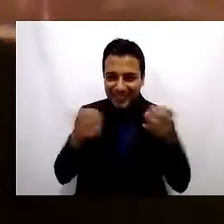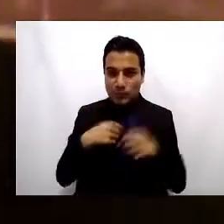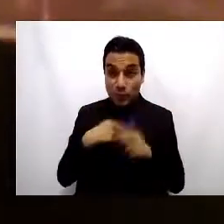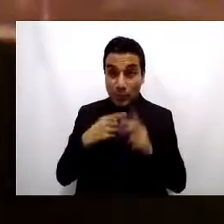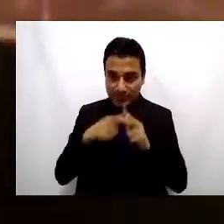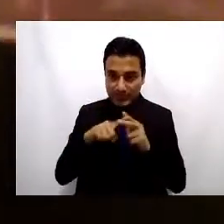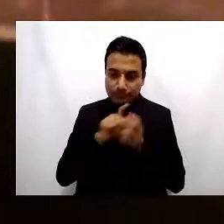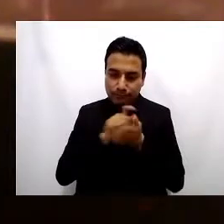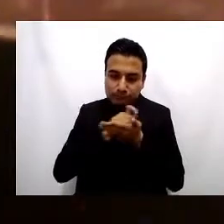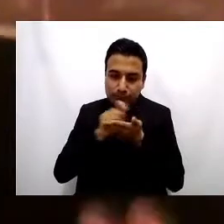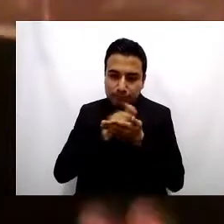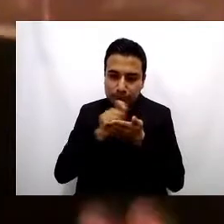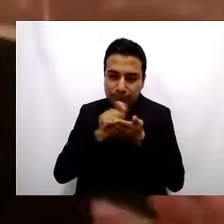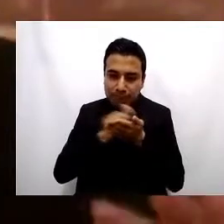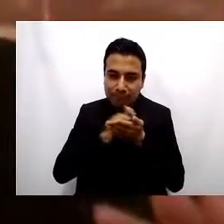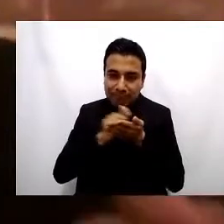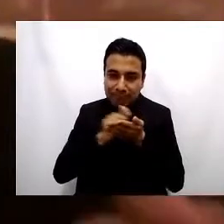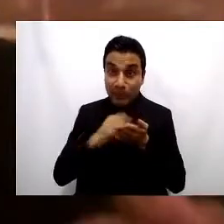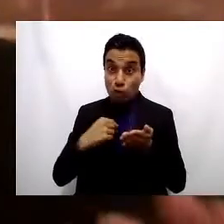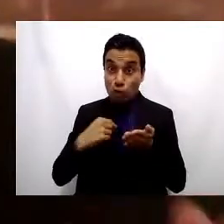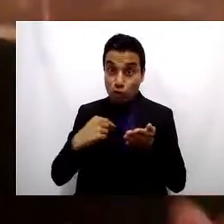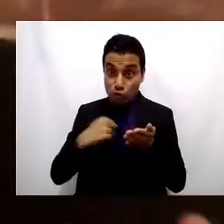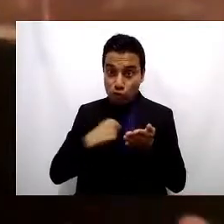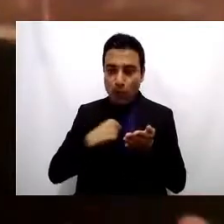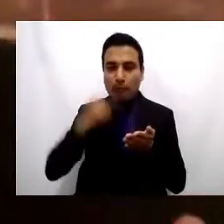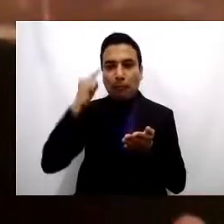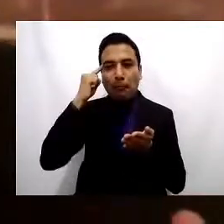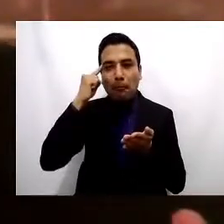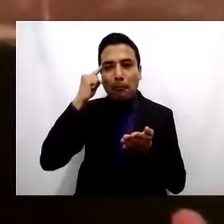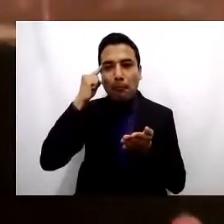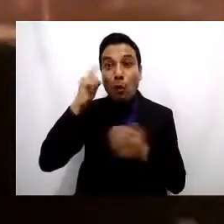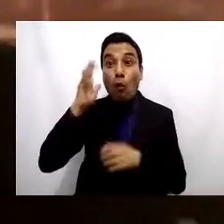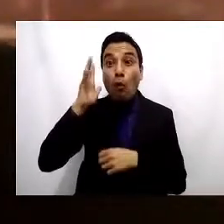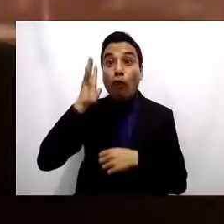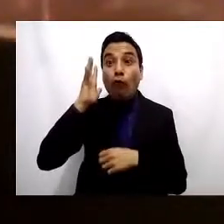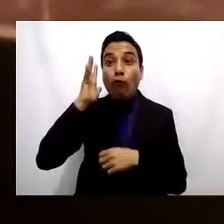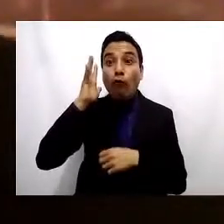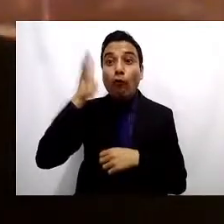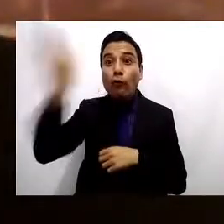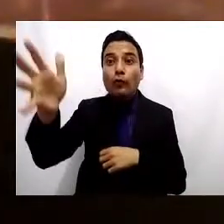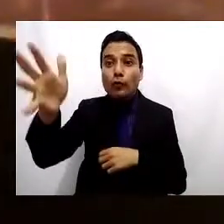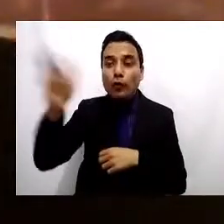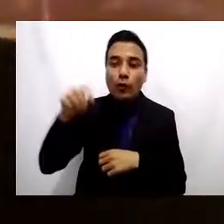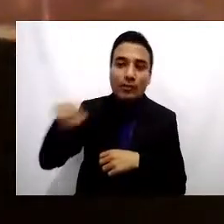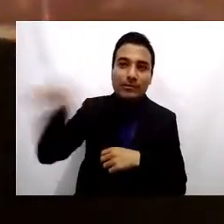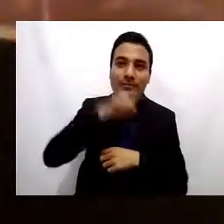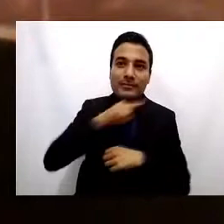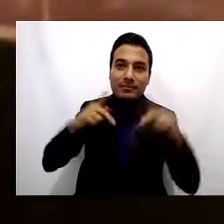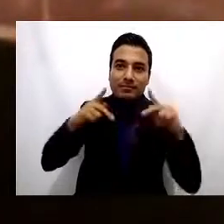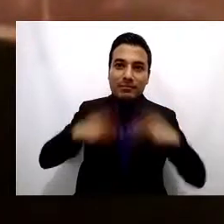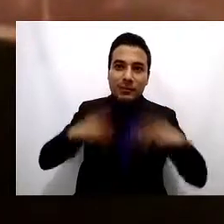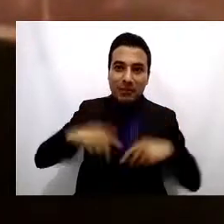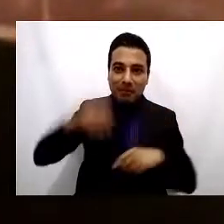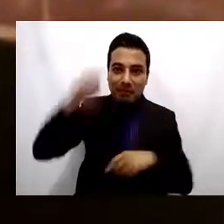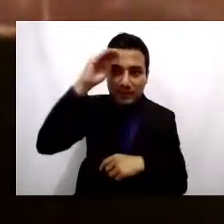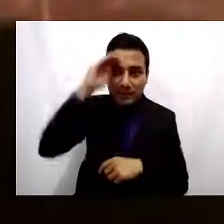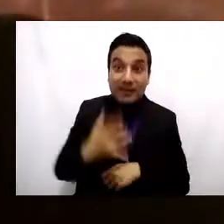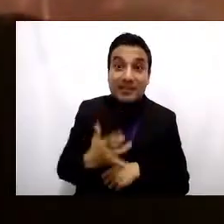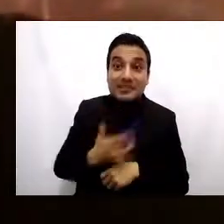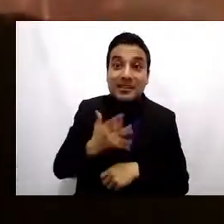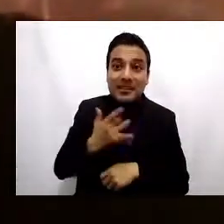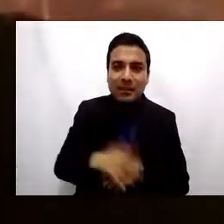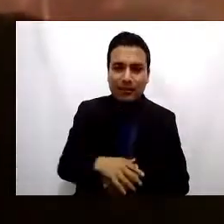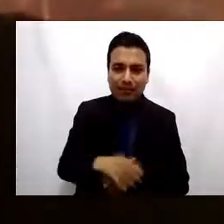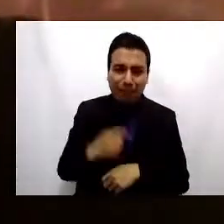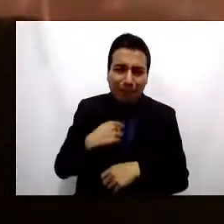la más mínima idea de qué terminaría diciendo Terrenal, pero mucho menos idea tenía sobre